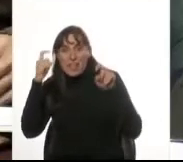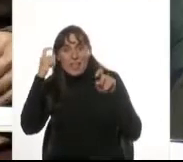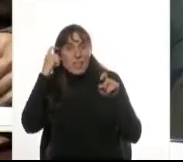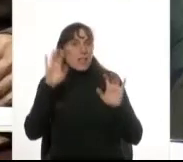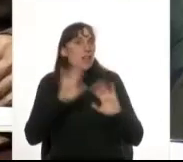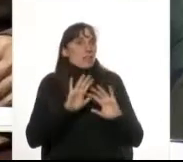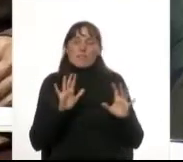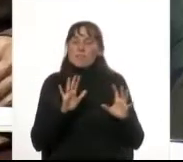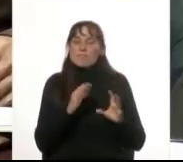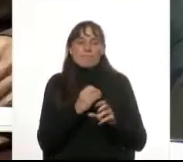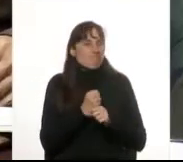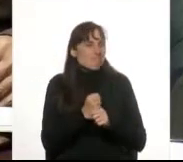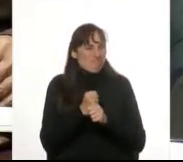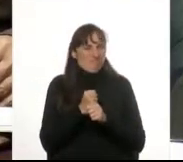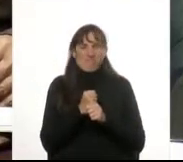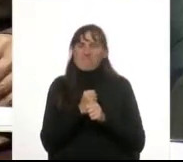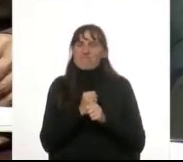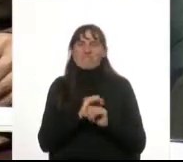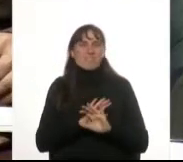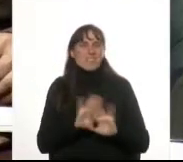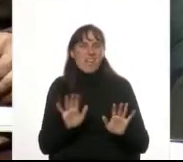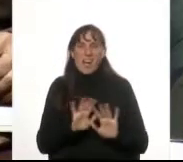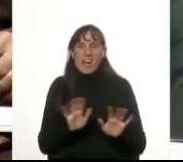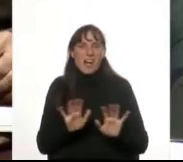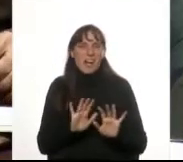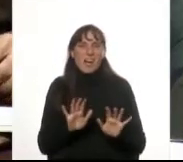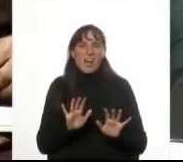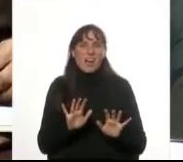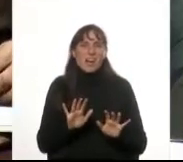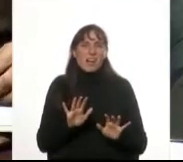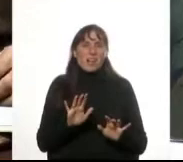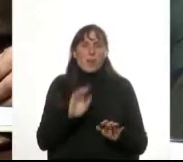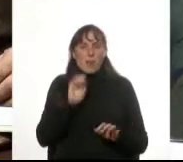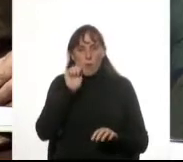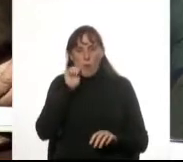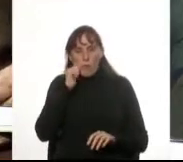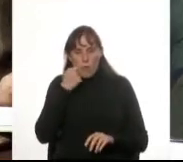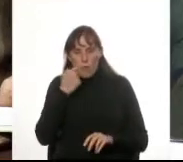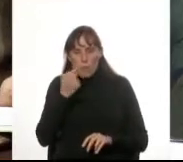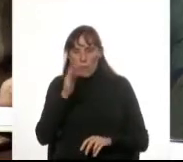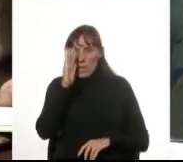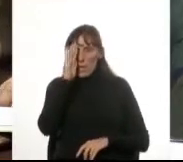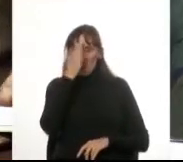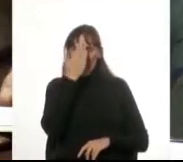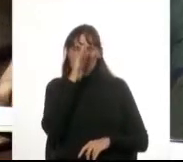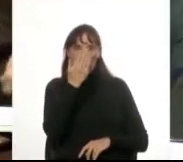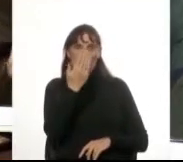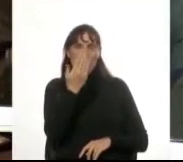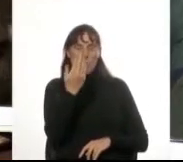el tranco, a los seres humanos no nos gusta mirarnos en el espejo.